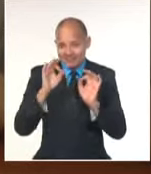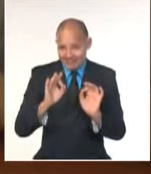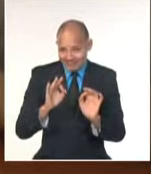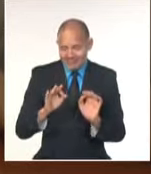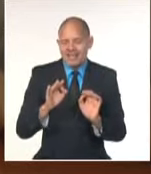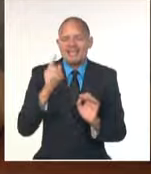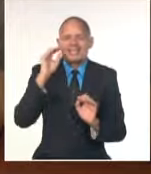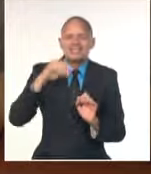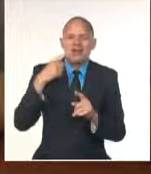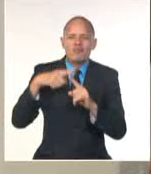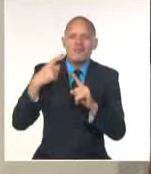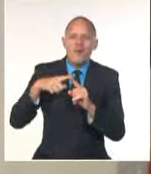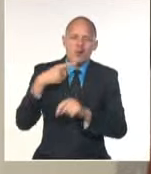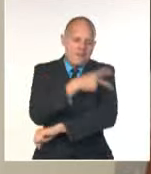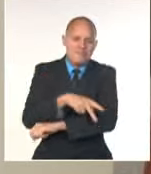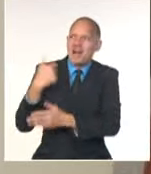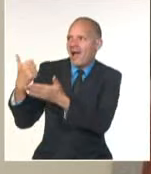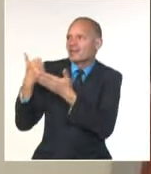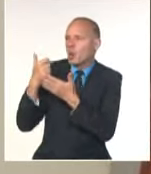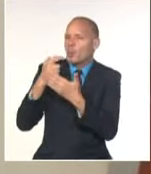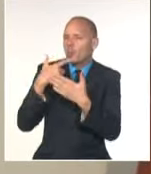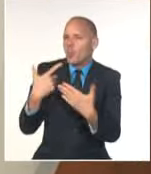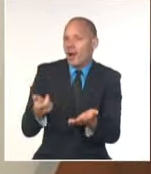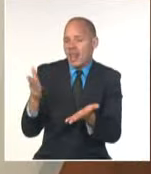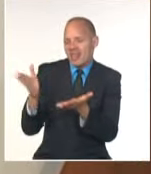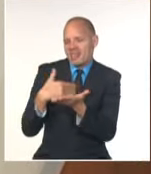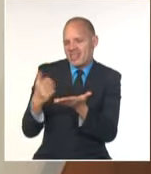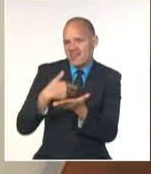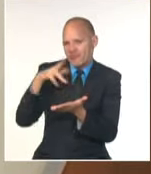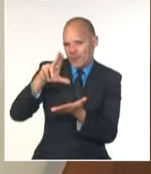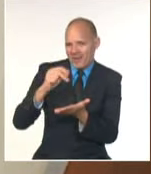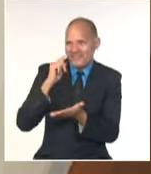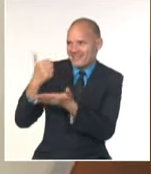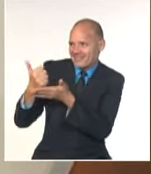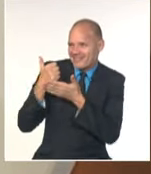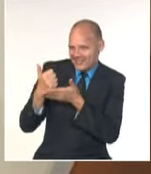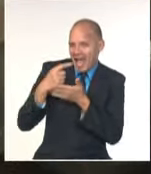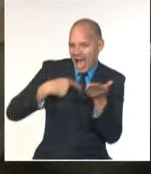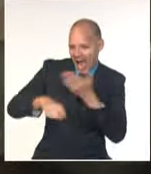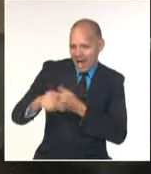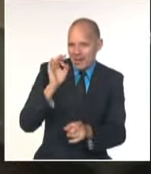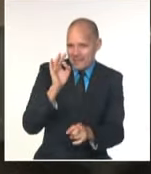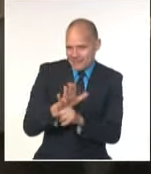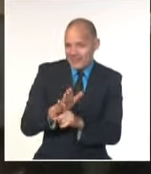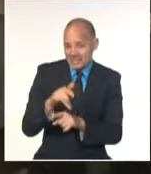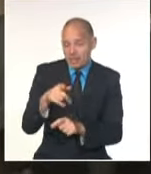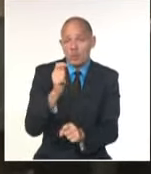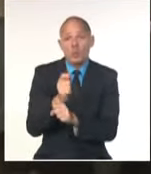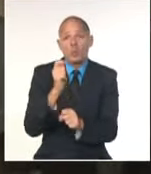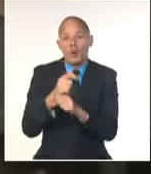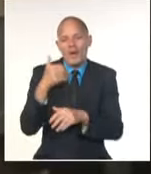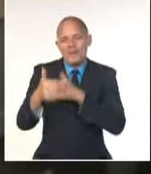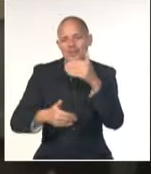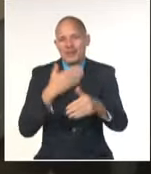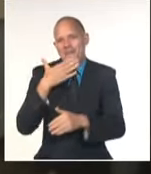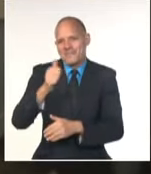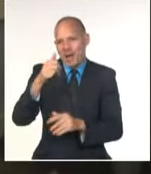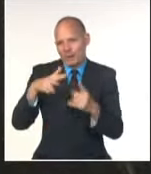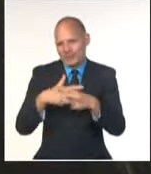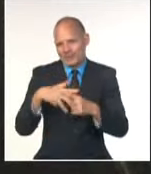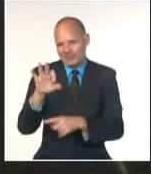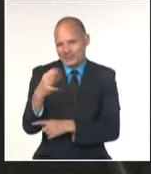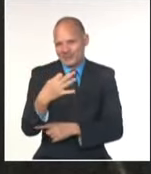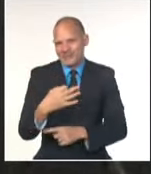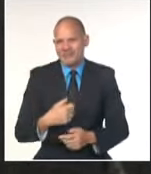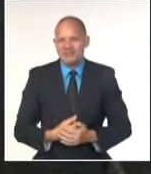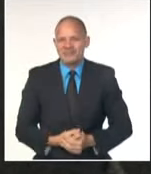cooperación internacional, de una gran parte de los libros de textos que acompañarán el tercer perfeccionamiento de la educación general en Cuba.